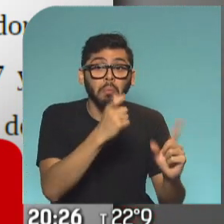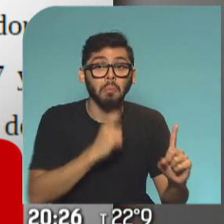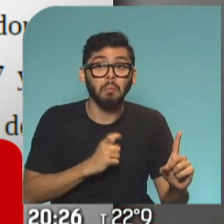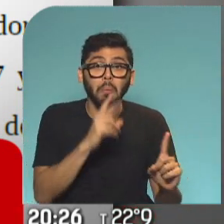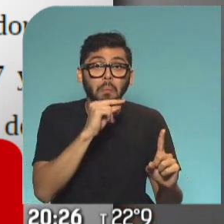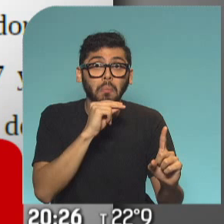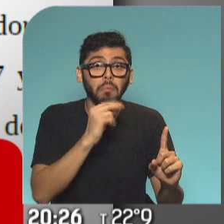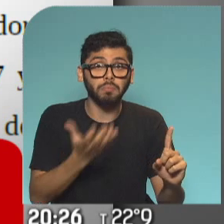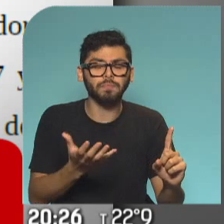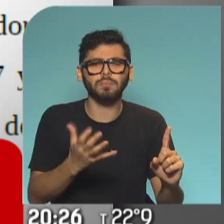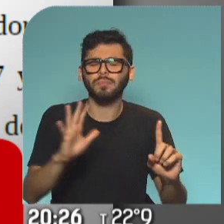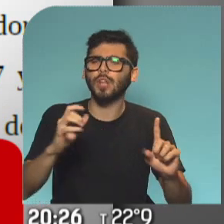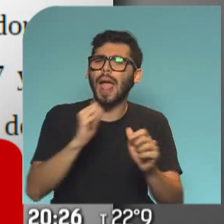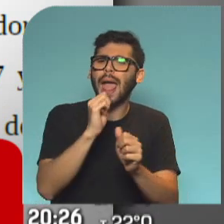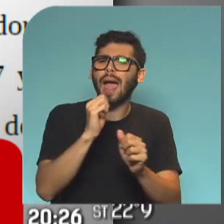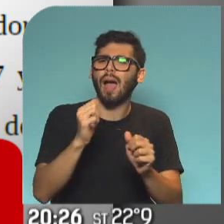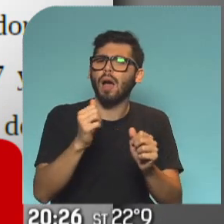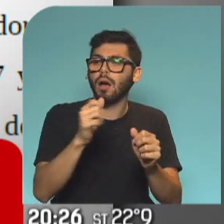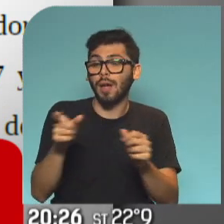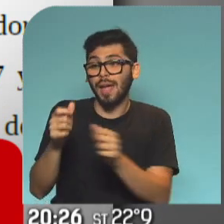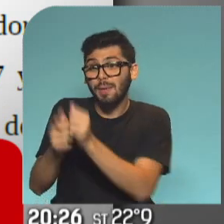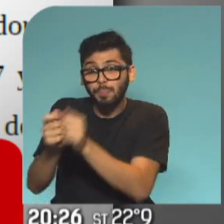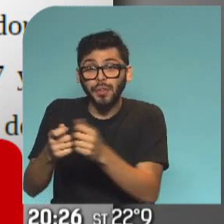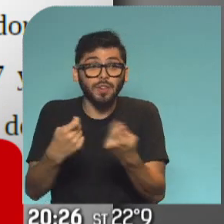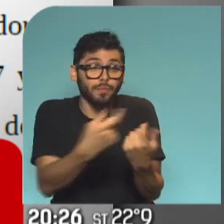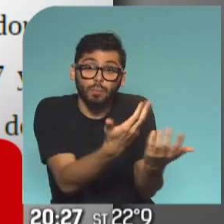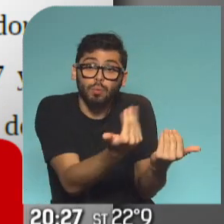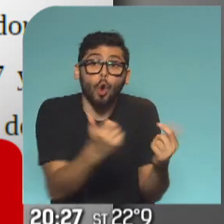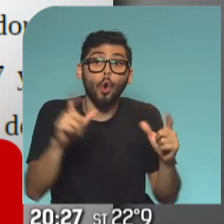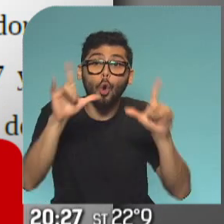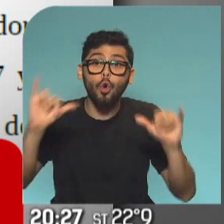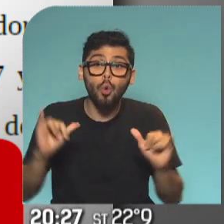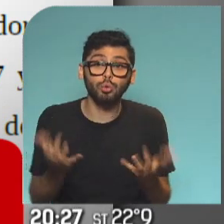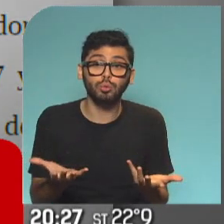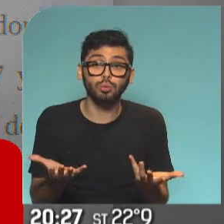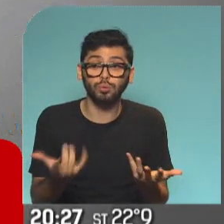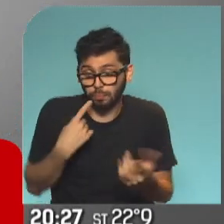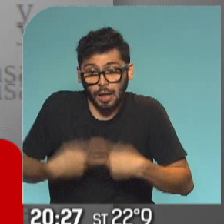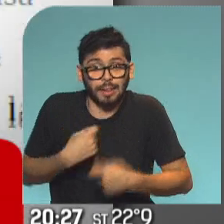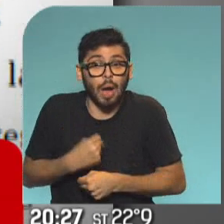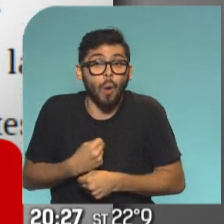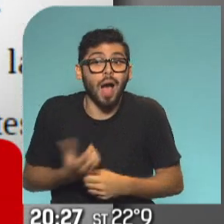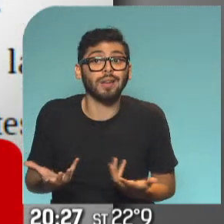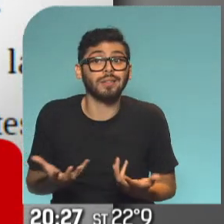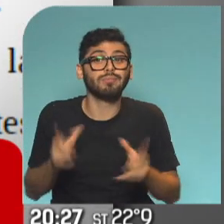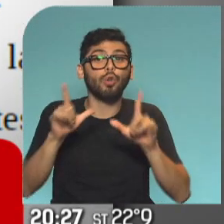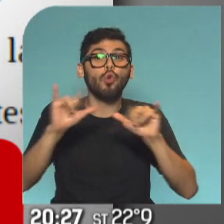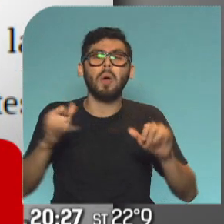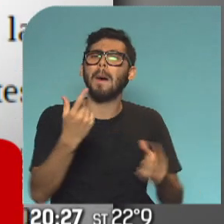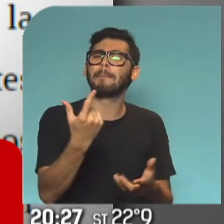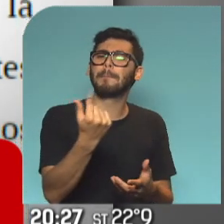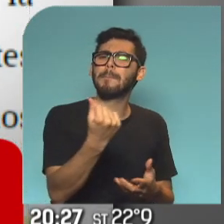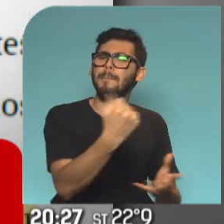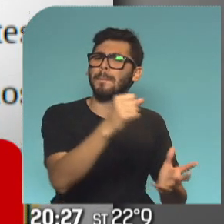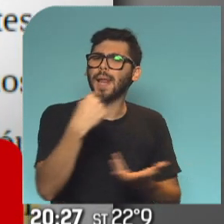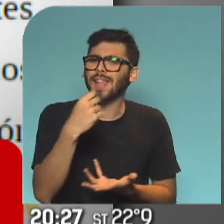favorable lo que le devuelve mezclar para poder seguir pero la luz no devuelve la plata él